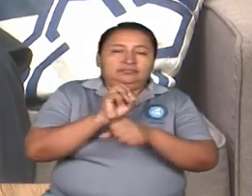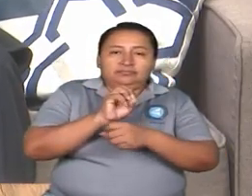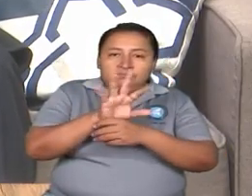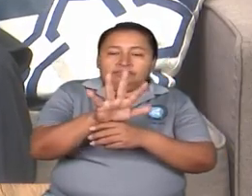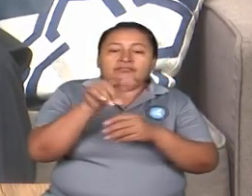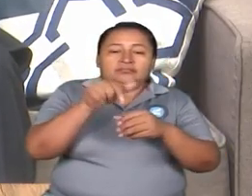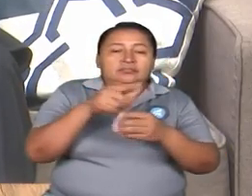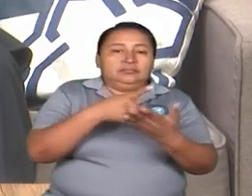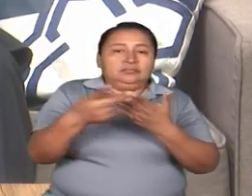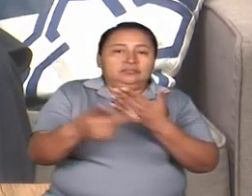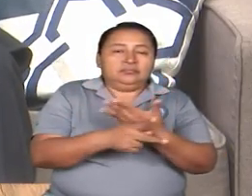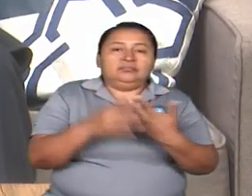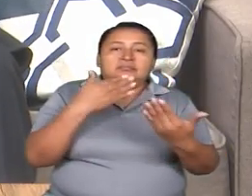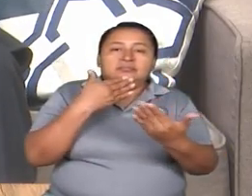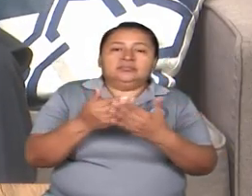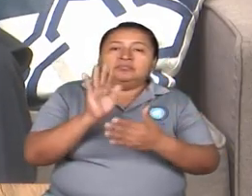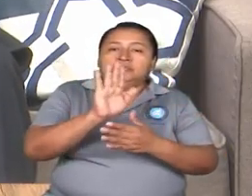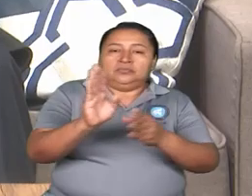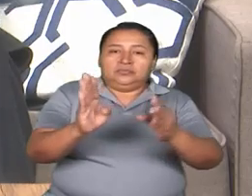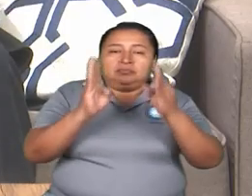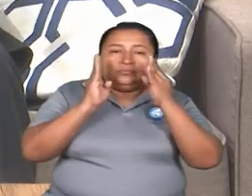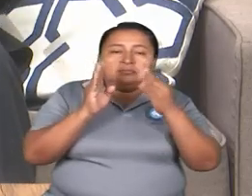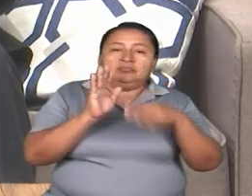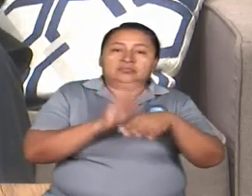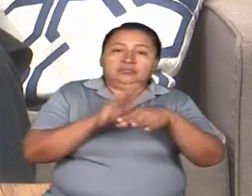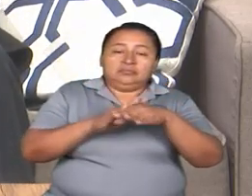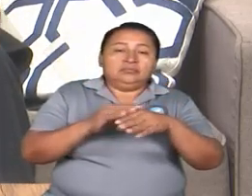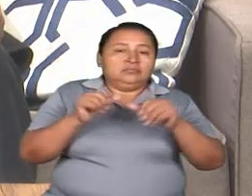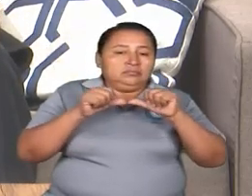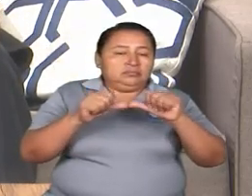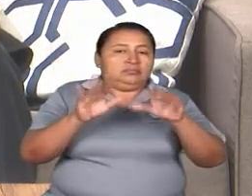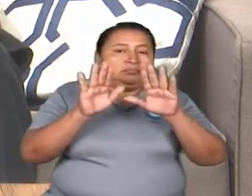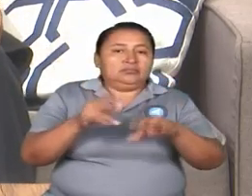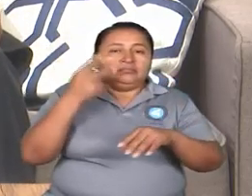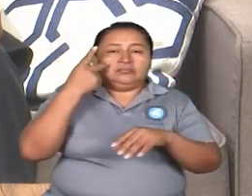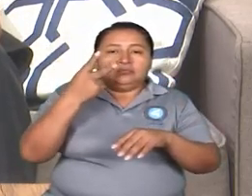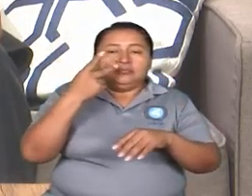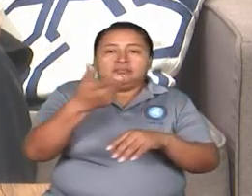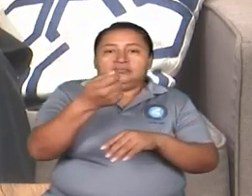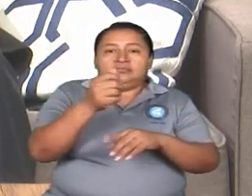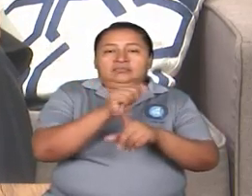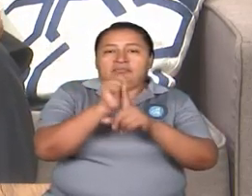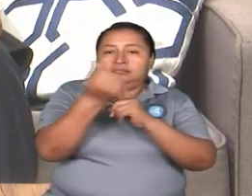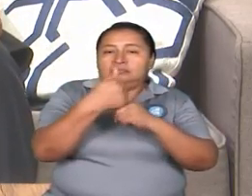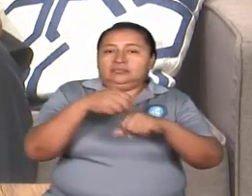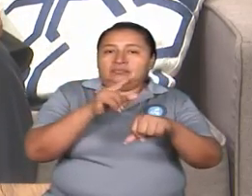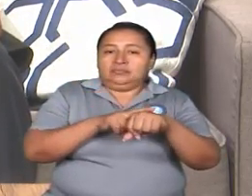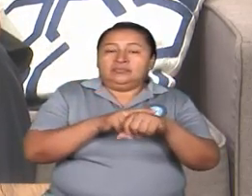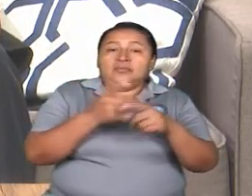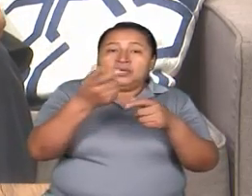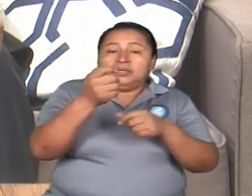desde el Parlamento, pues le agradecemos su compañía. Le invitamos a que se quede en sintonía del canal parlamentario,